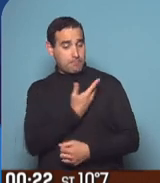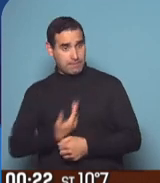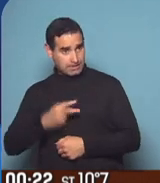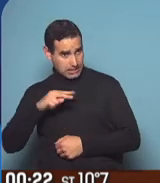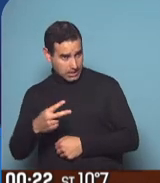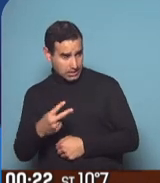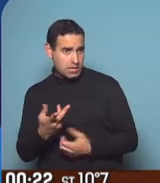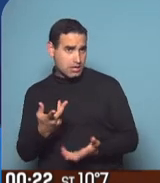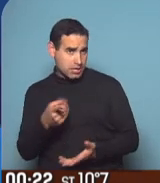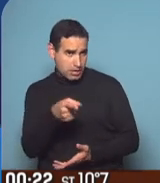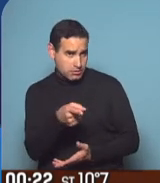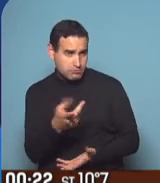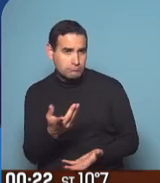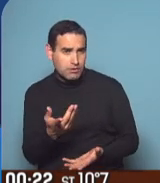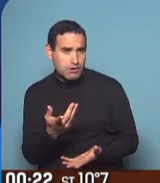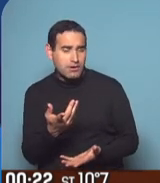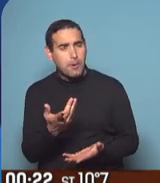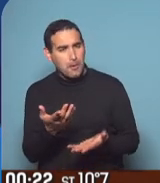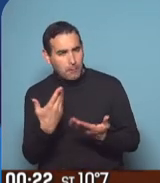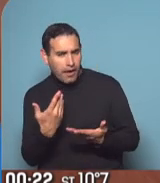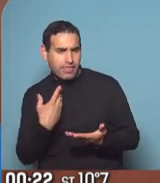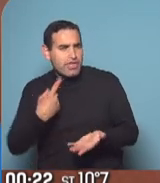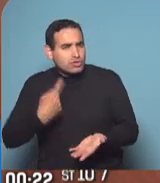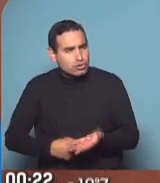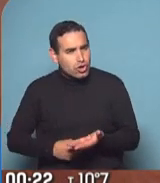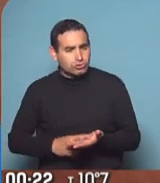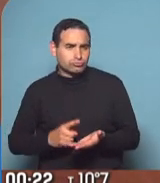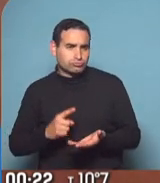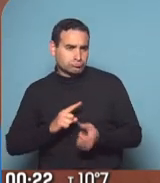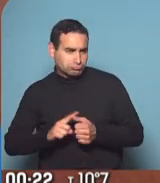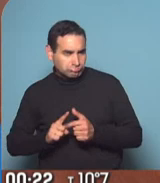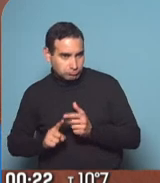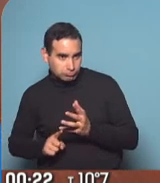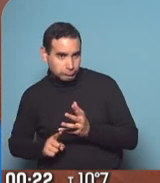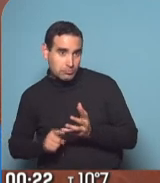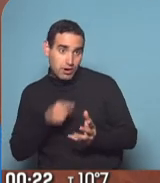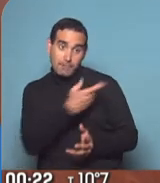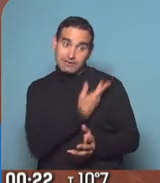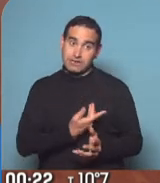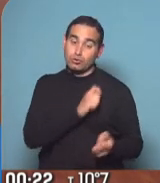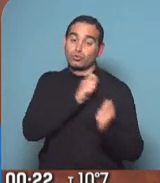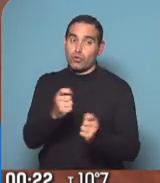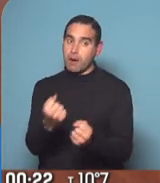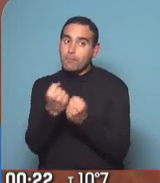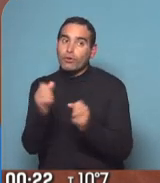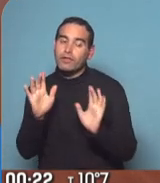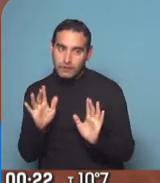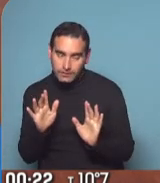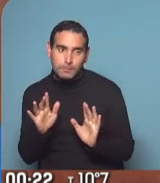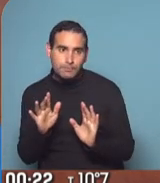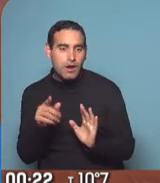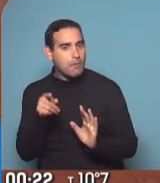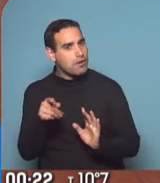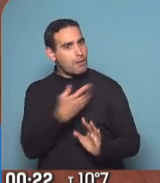tuviera cintura sobre todo y poder que se lo tiene que dar el presidente es la figura que